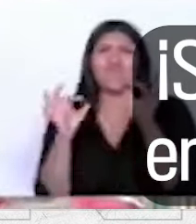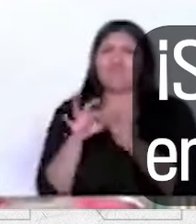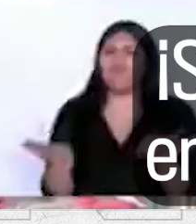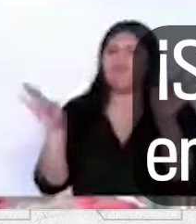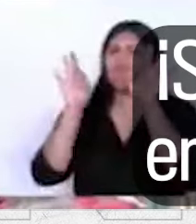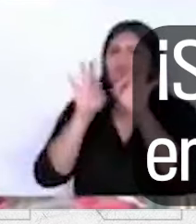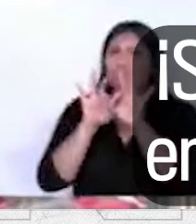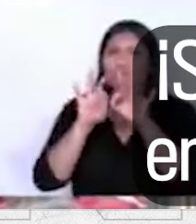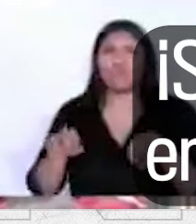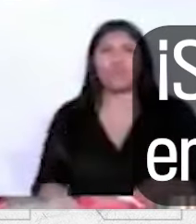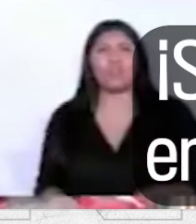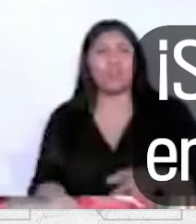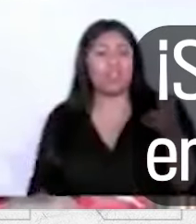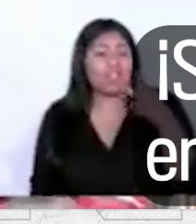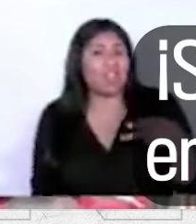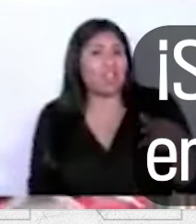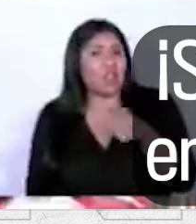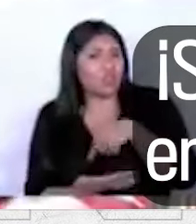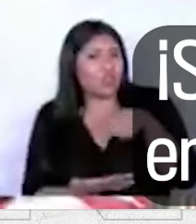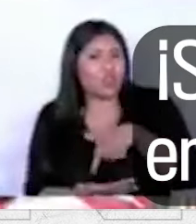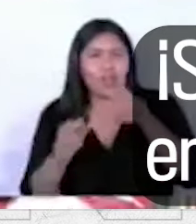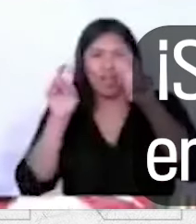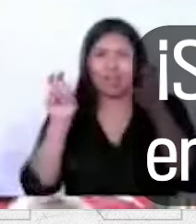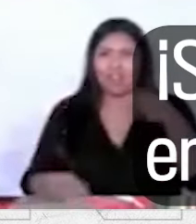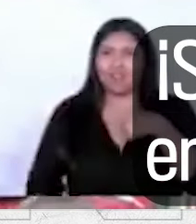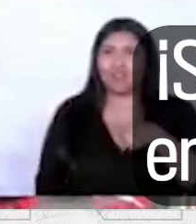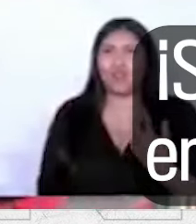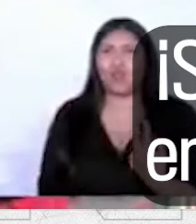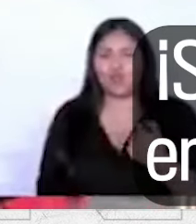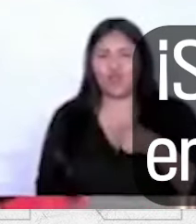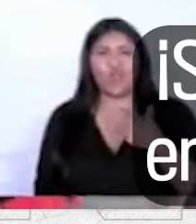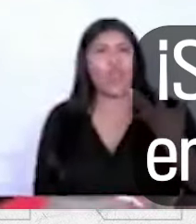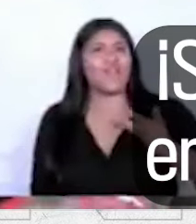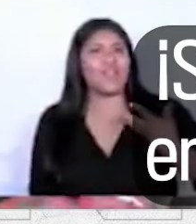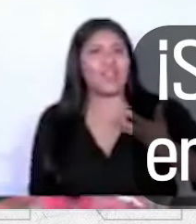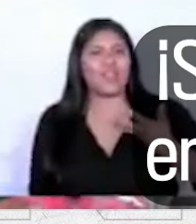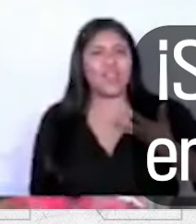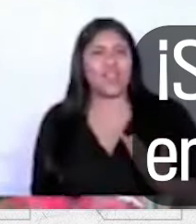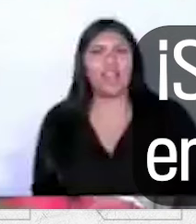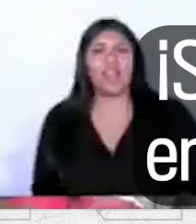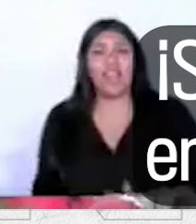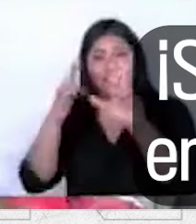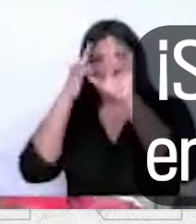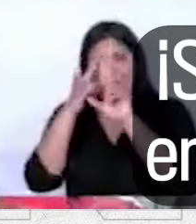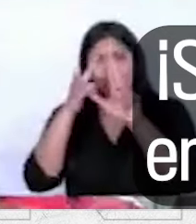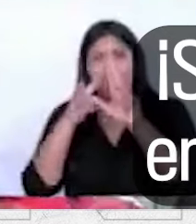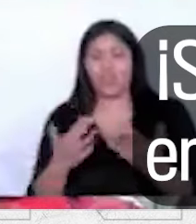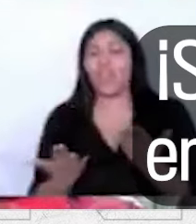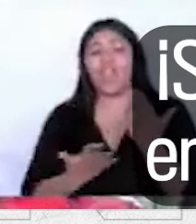pueblos. Yo tuve el privilegio, la oportunidad de poder estudiar hasta el